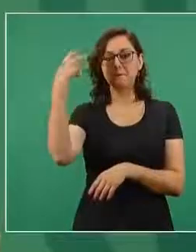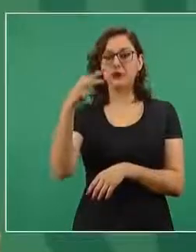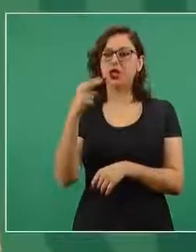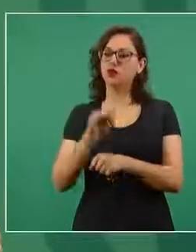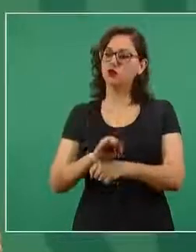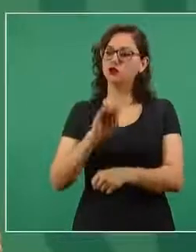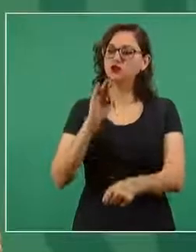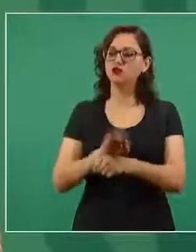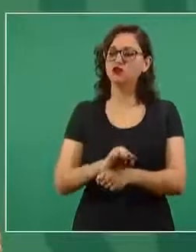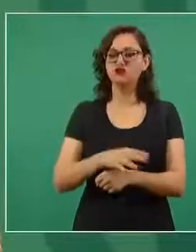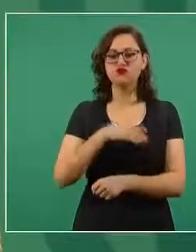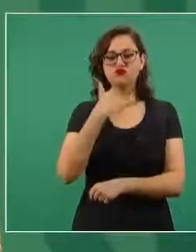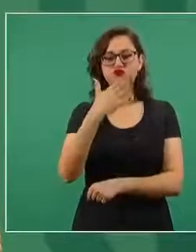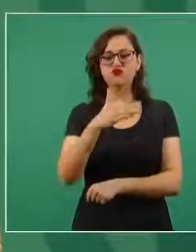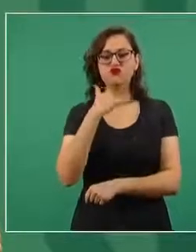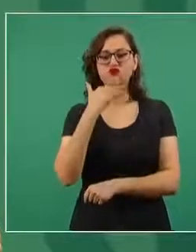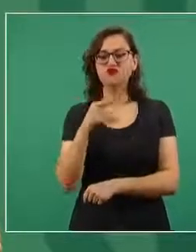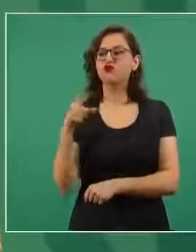corrupción.